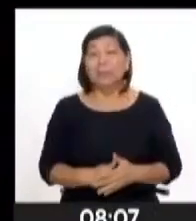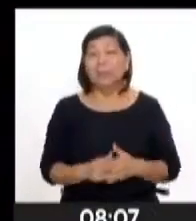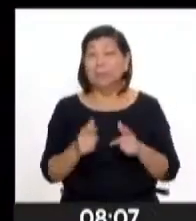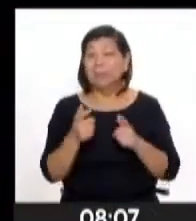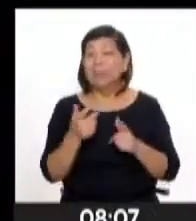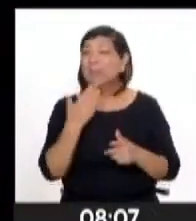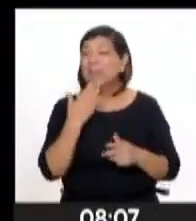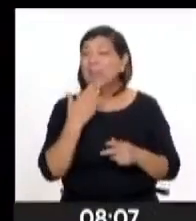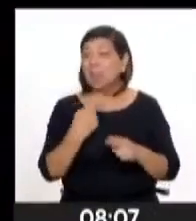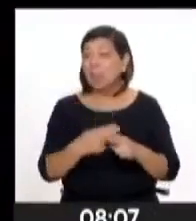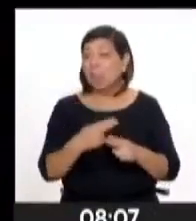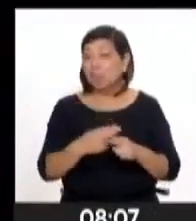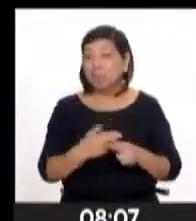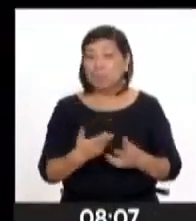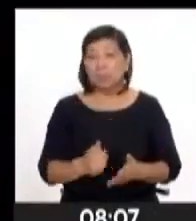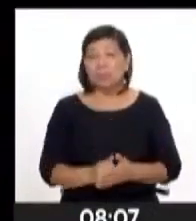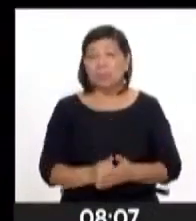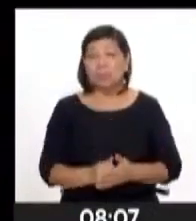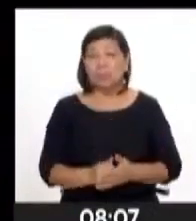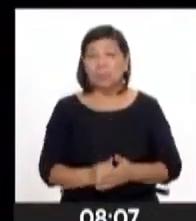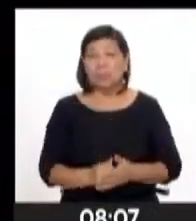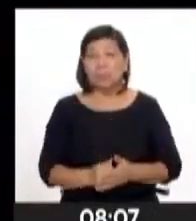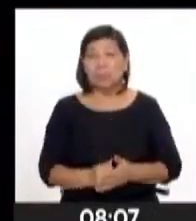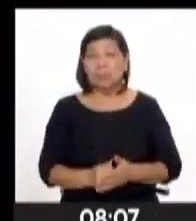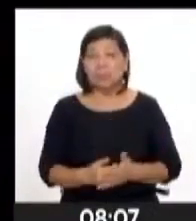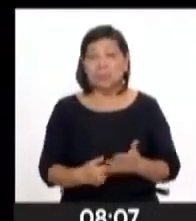sigue siendo el principal sospechoso del supuesto crimen de Natalie Holloway.